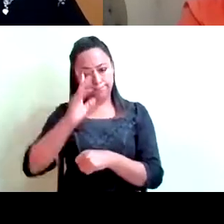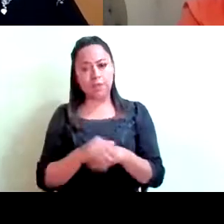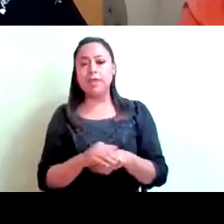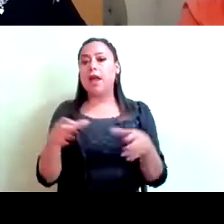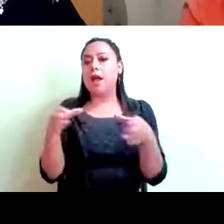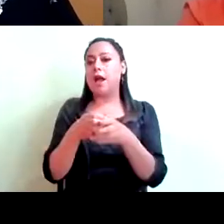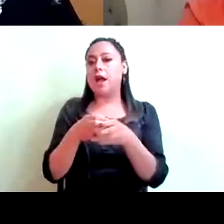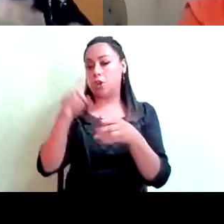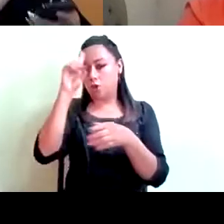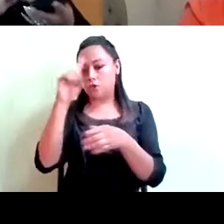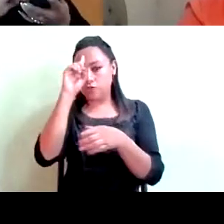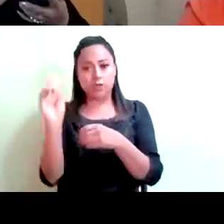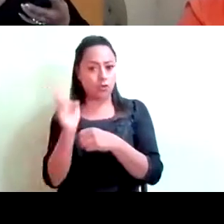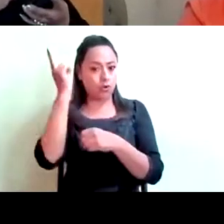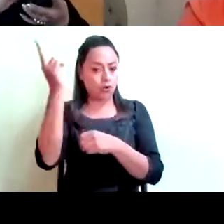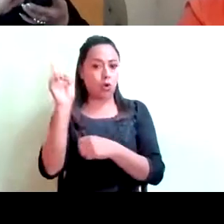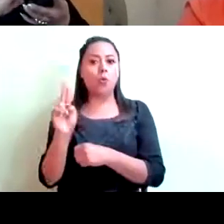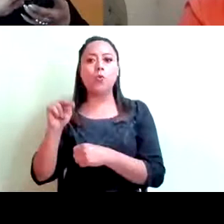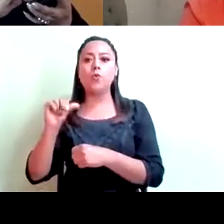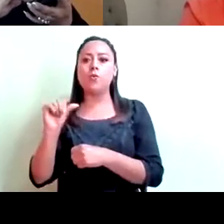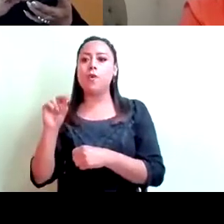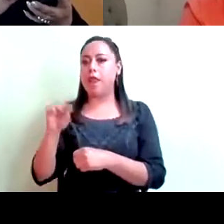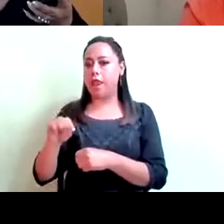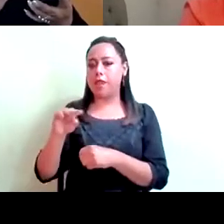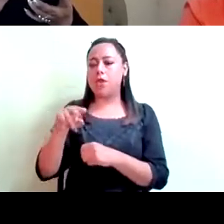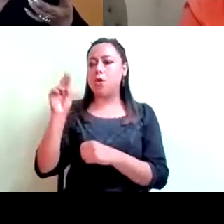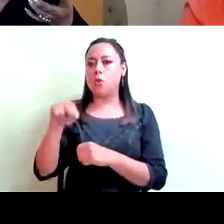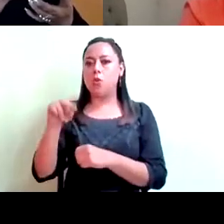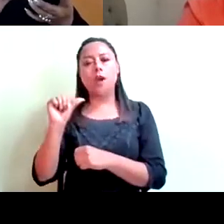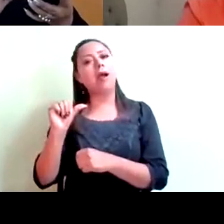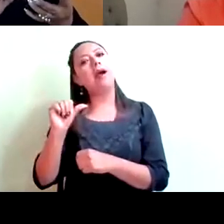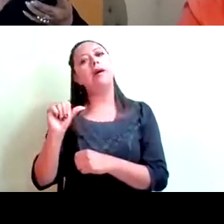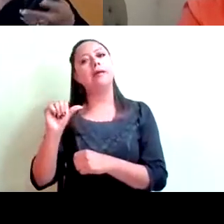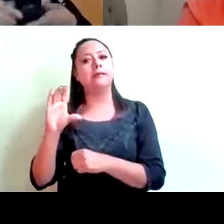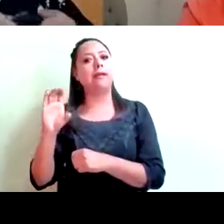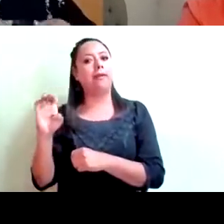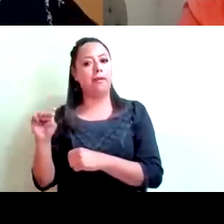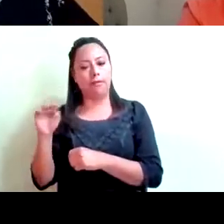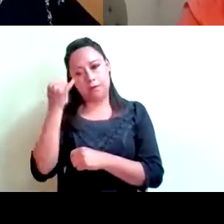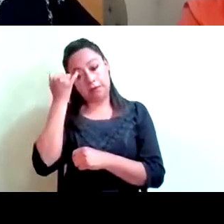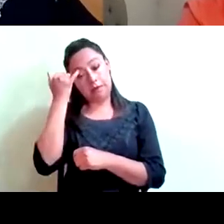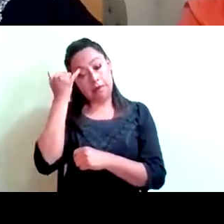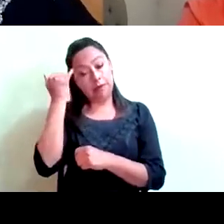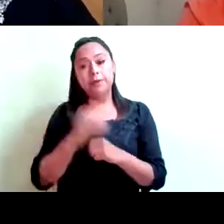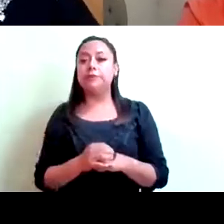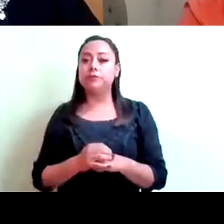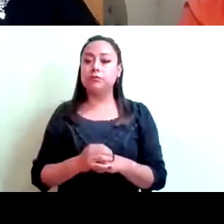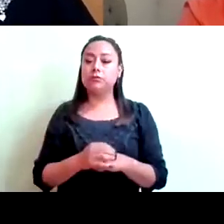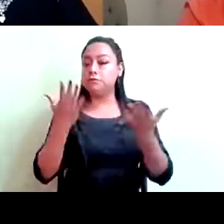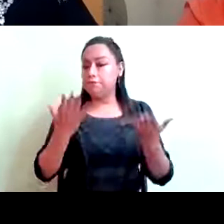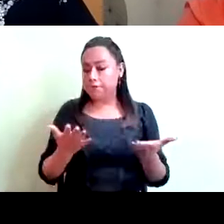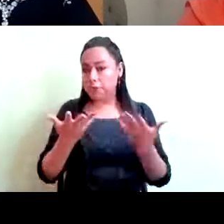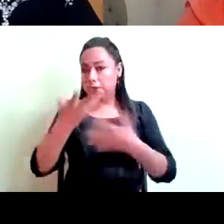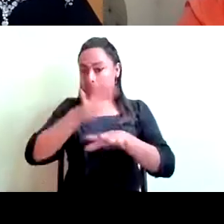de la Universidad Autónoma de la Ciudad de México, UACM, implementar en el plan de estudios de